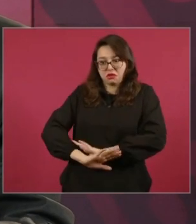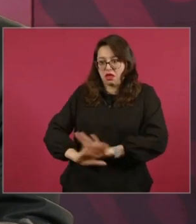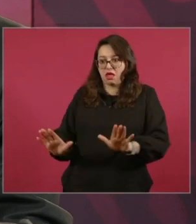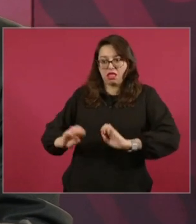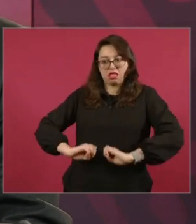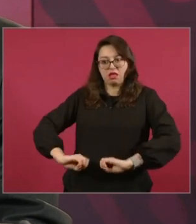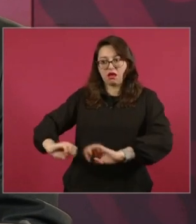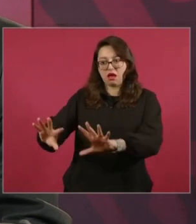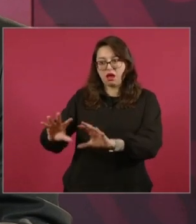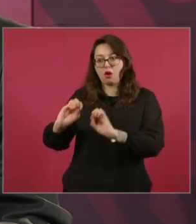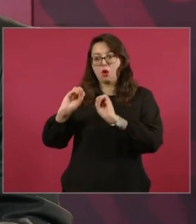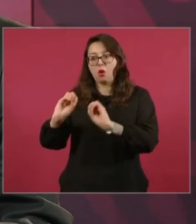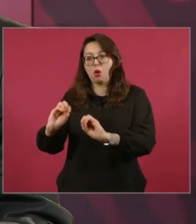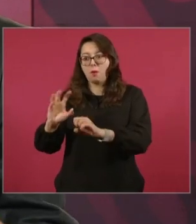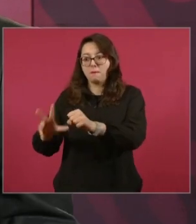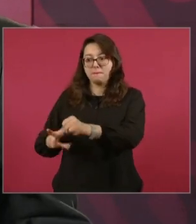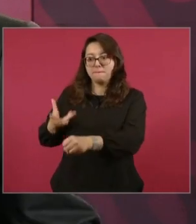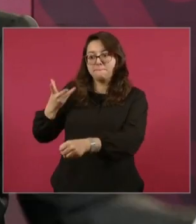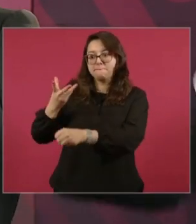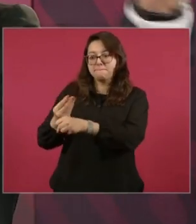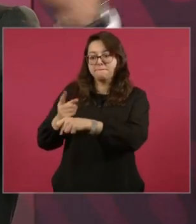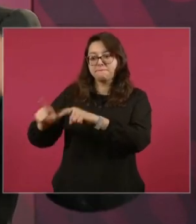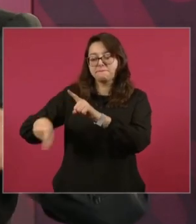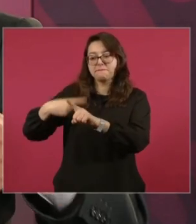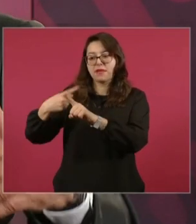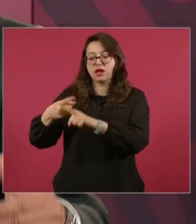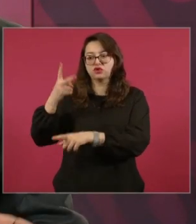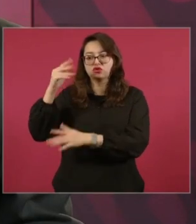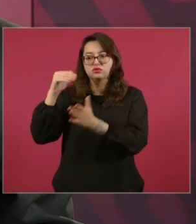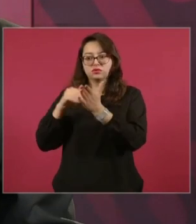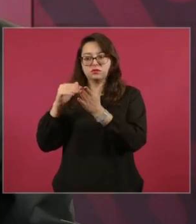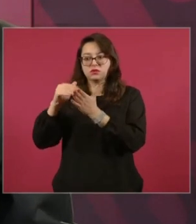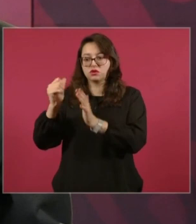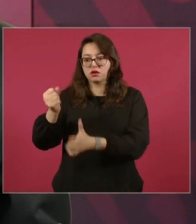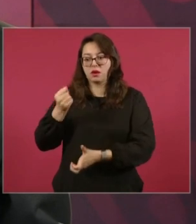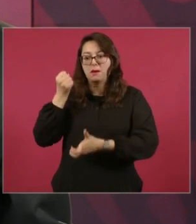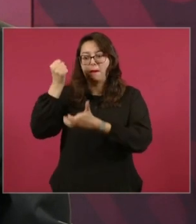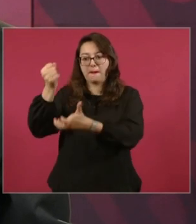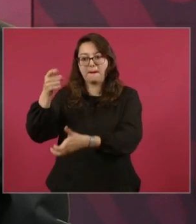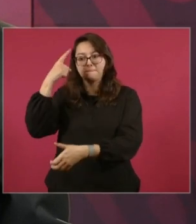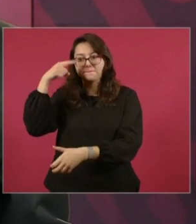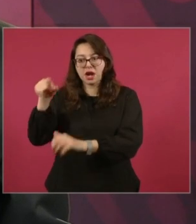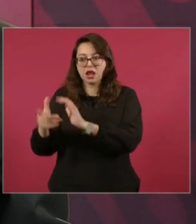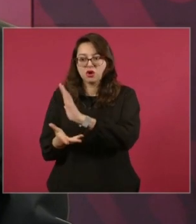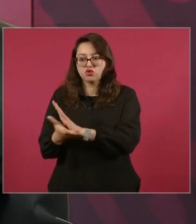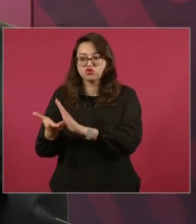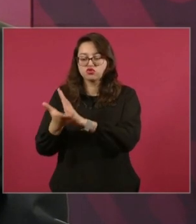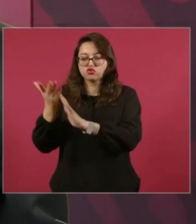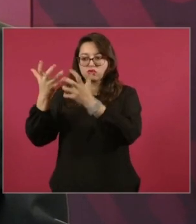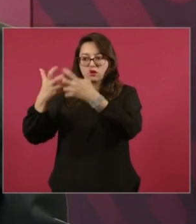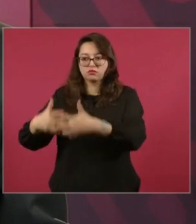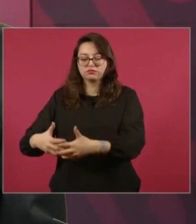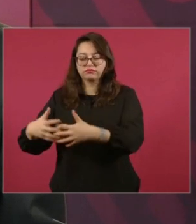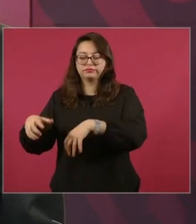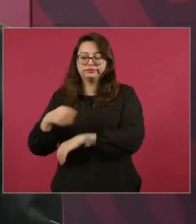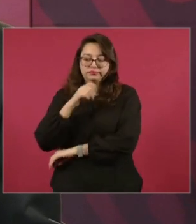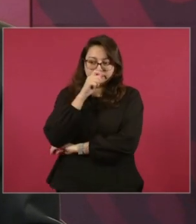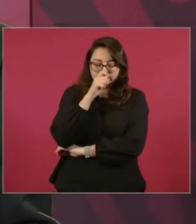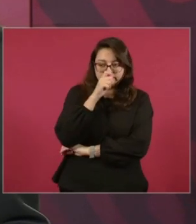2.500 millones de dólares adicionales para tener la planta coquizadora, que es